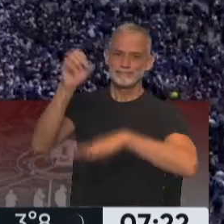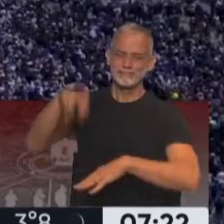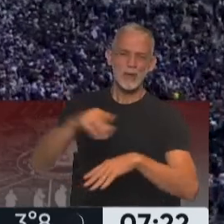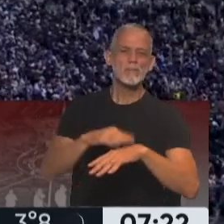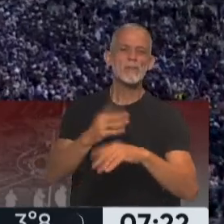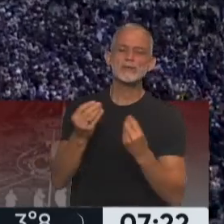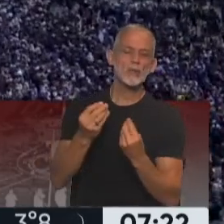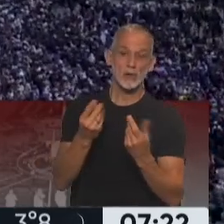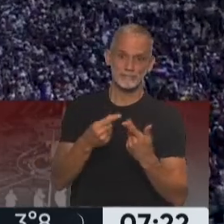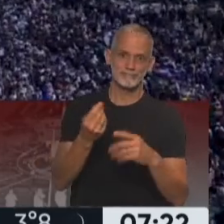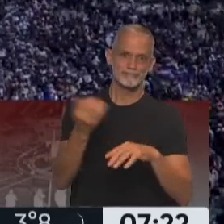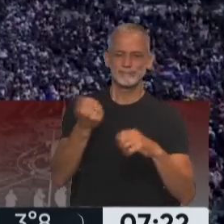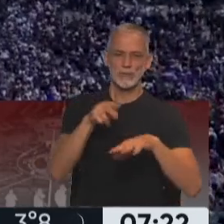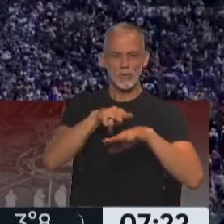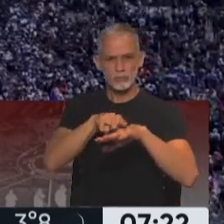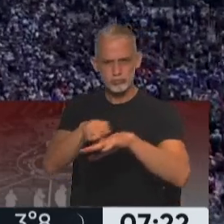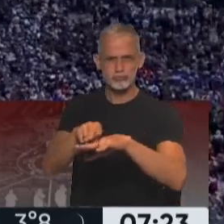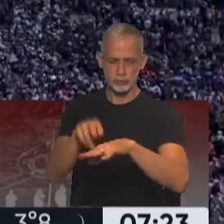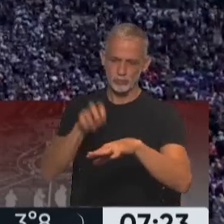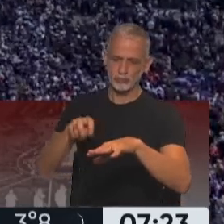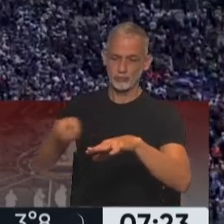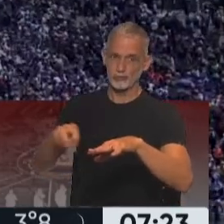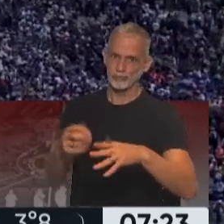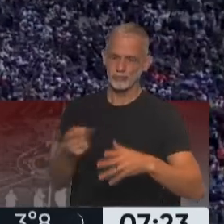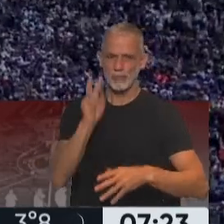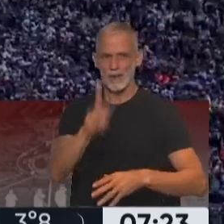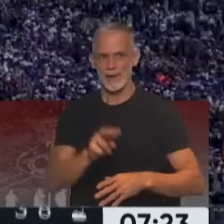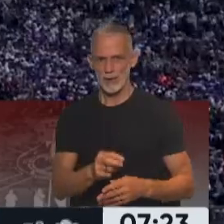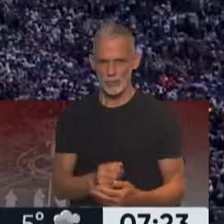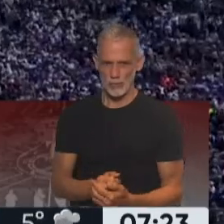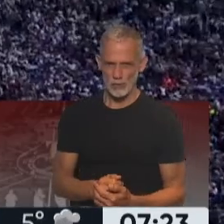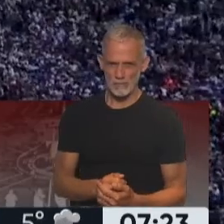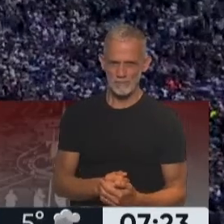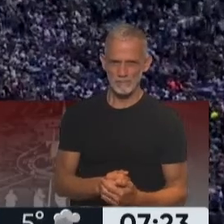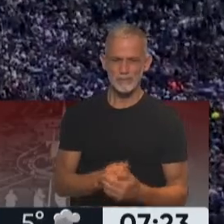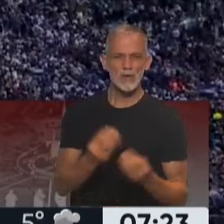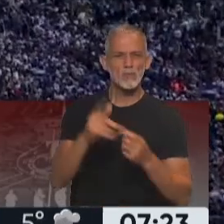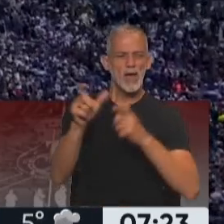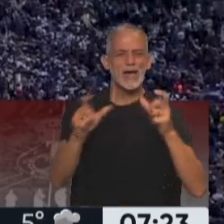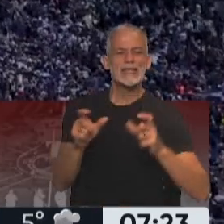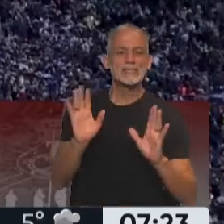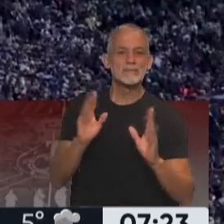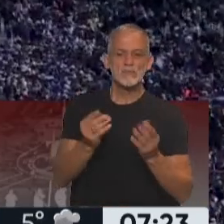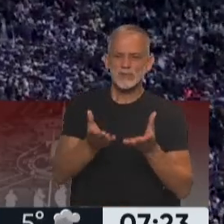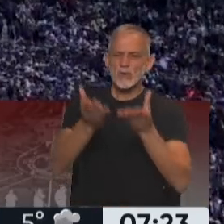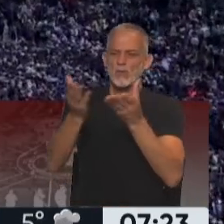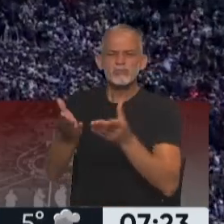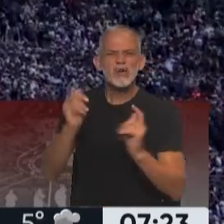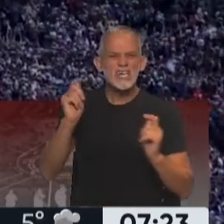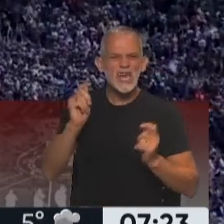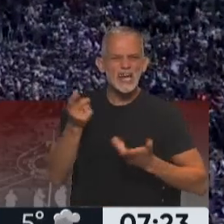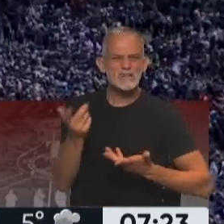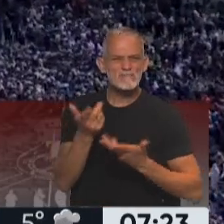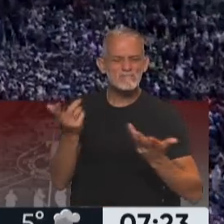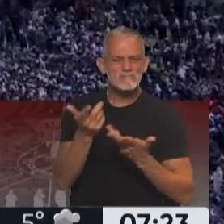momento que va a ser también un momento fuerte, como lo explicaba César antes, ¿no? Por incluso quiénes lo van a depositar, lo